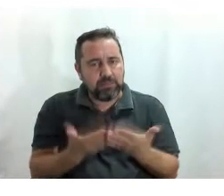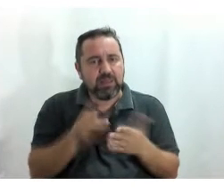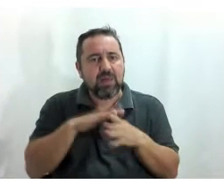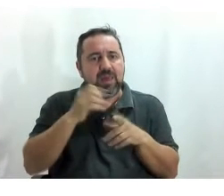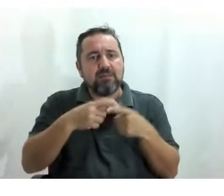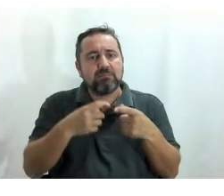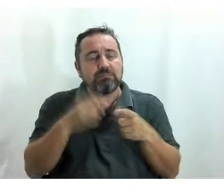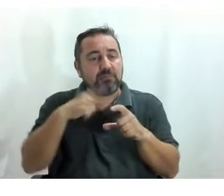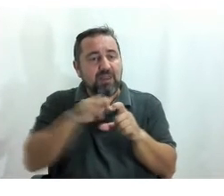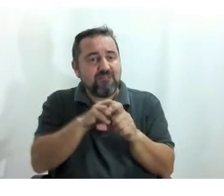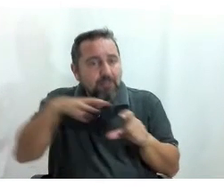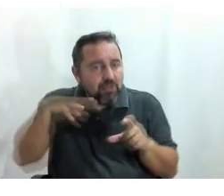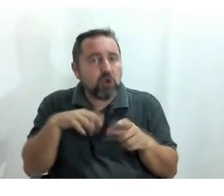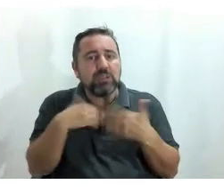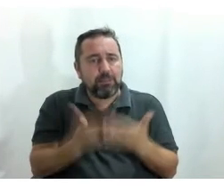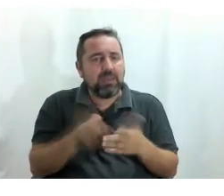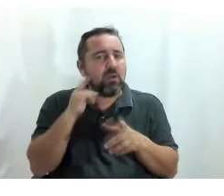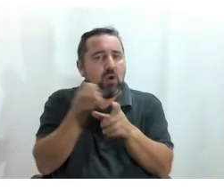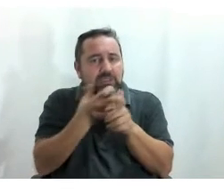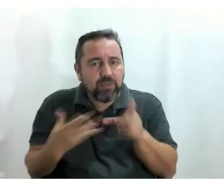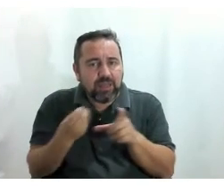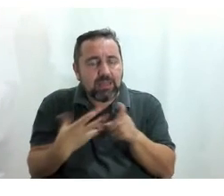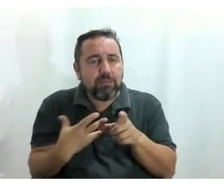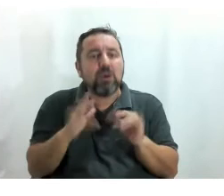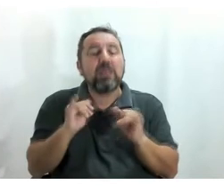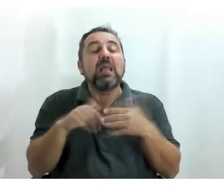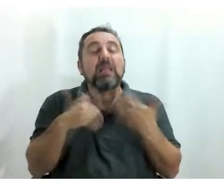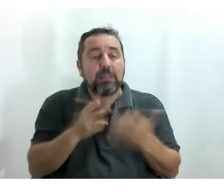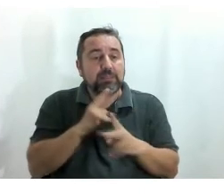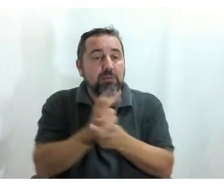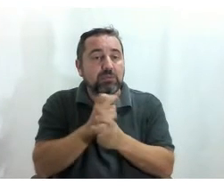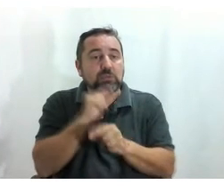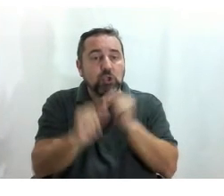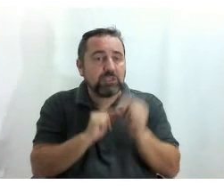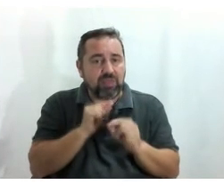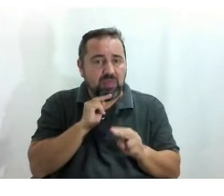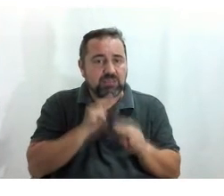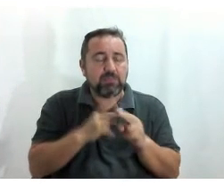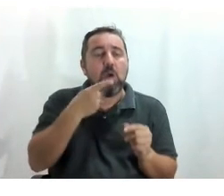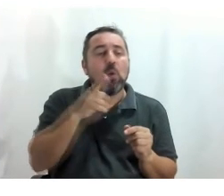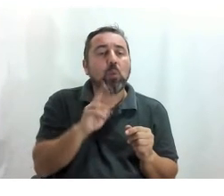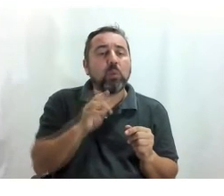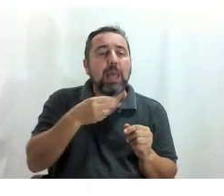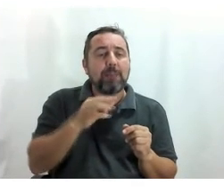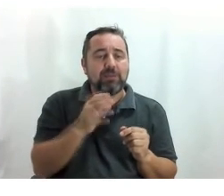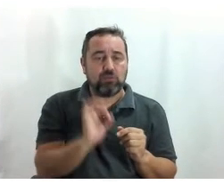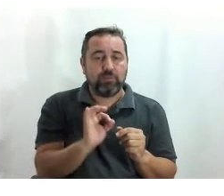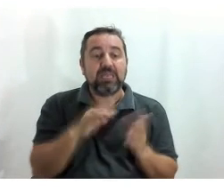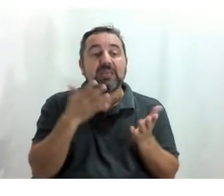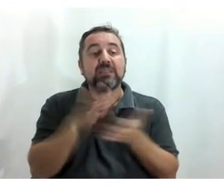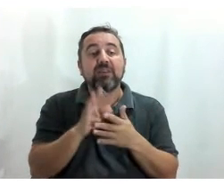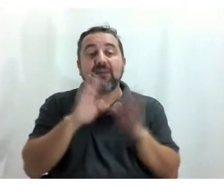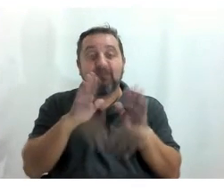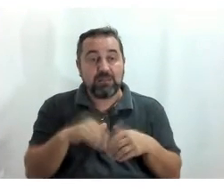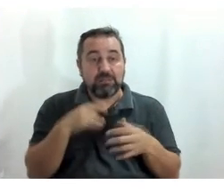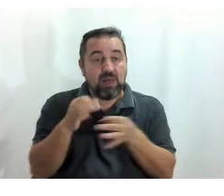inflamación, de estrés oxidativo y también de toxicidad por glutamato. todos ellos al final van a contribuir a que la célula